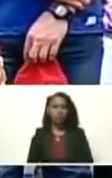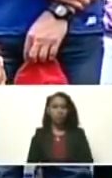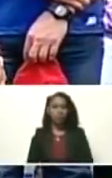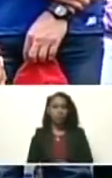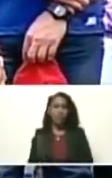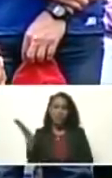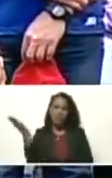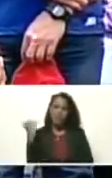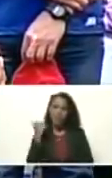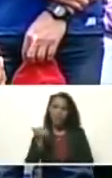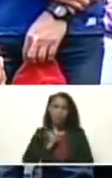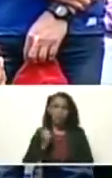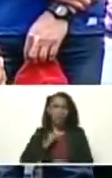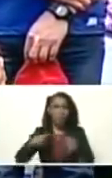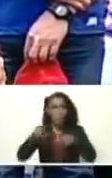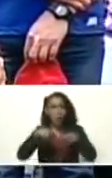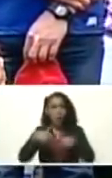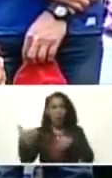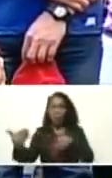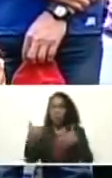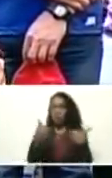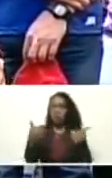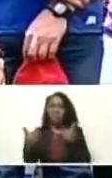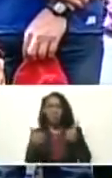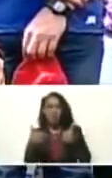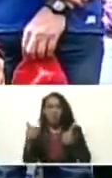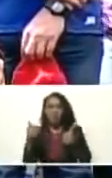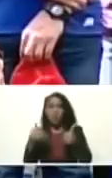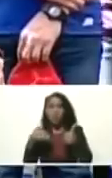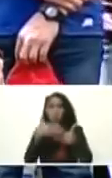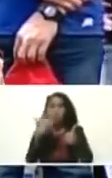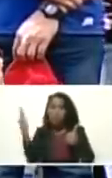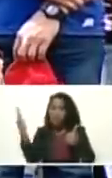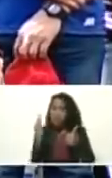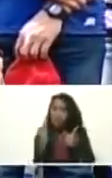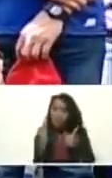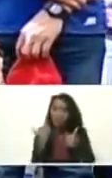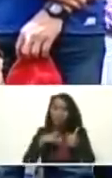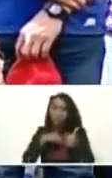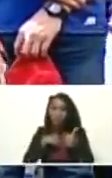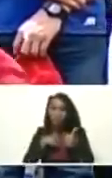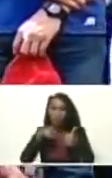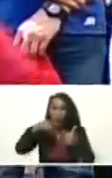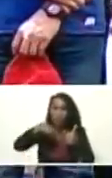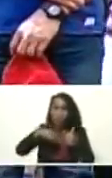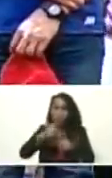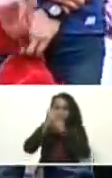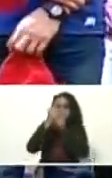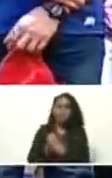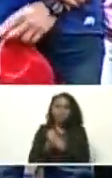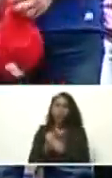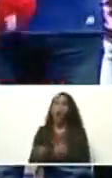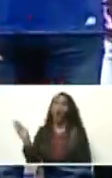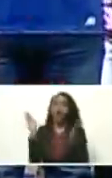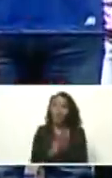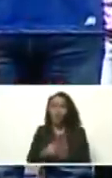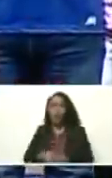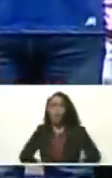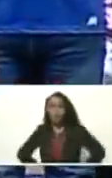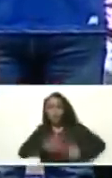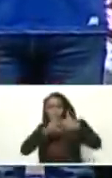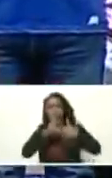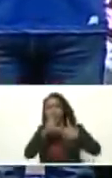Vengan por donde vengan y cuando vengan, aquí estaremos esperándolos para volverlos a